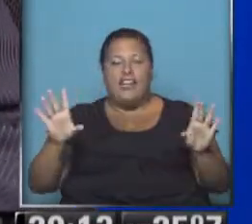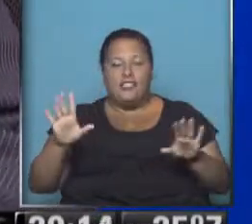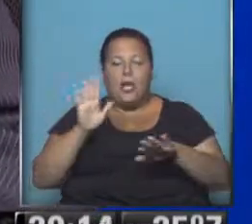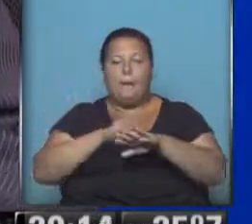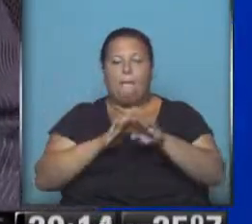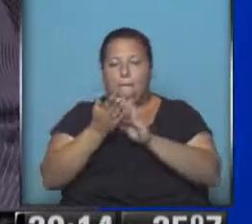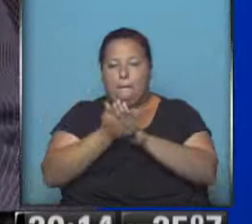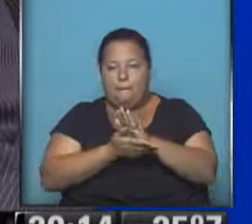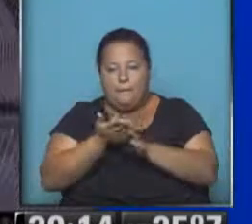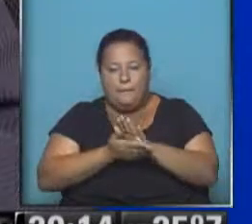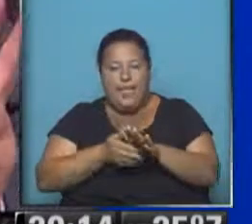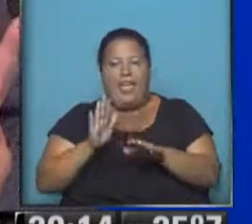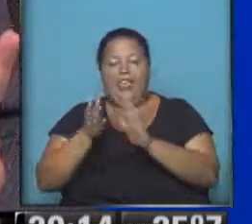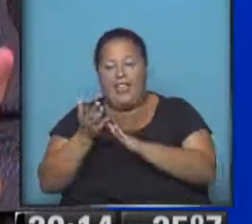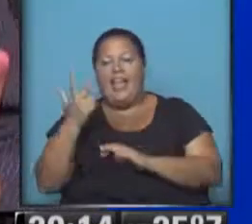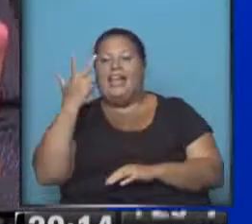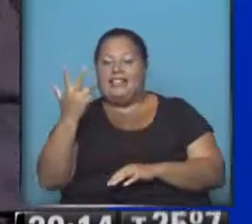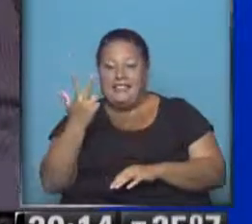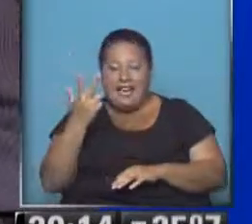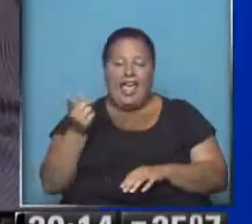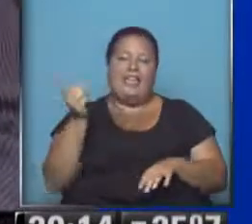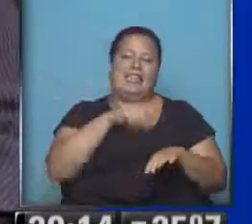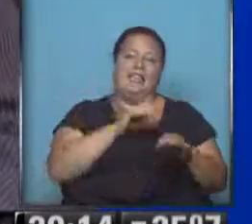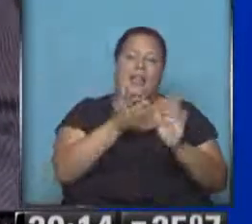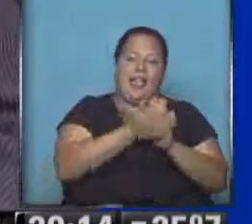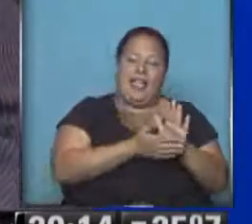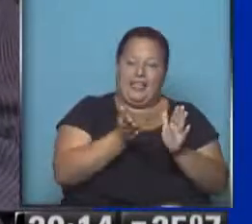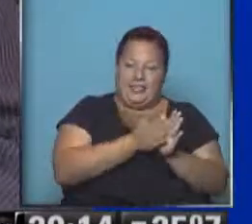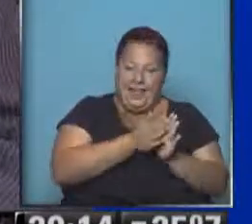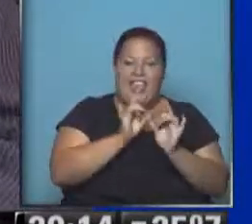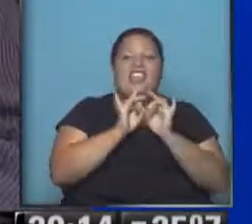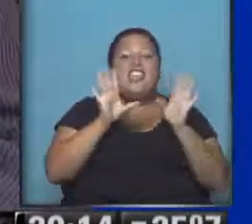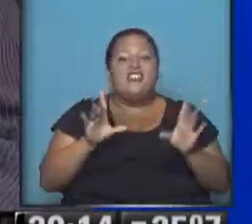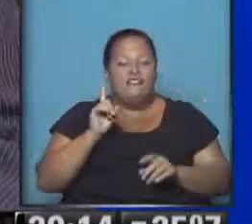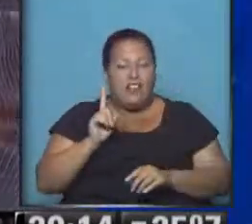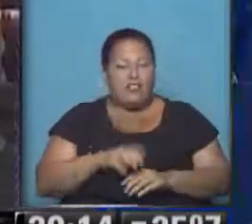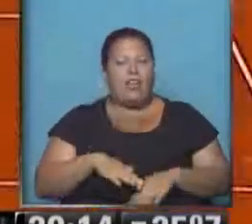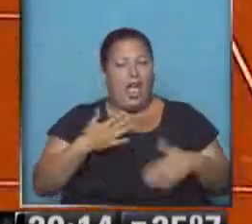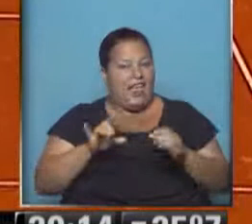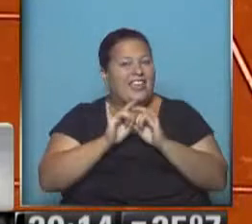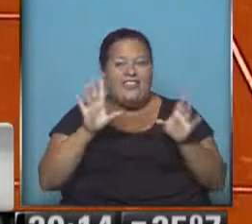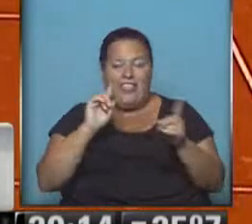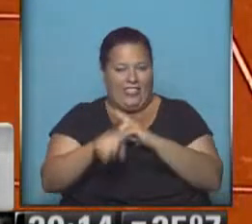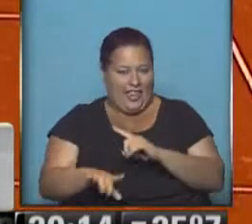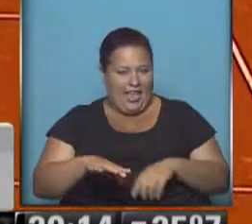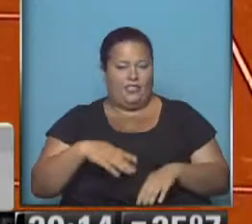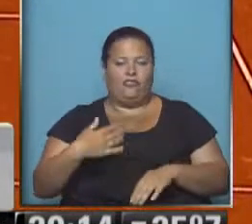planta del pie derecho y 3 en la planta del pie izquierdo. Infecciones. Claro, directamente.